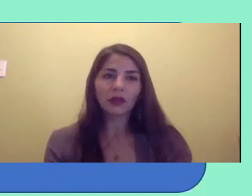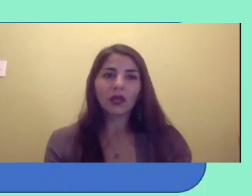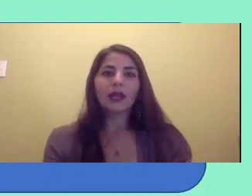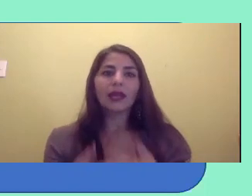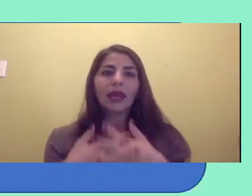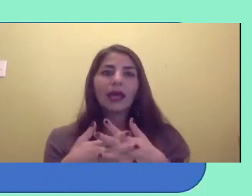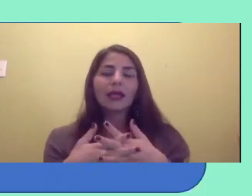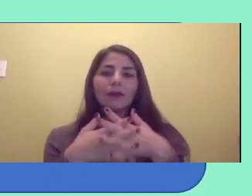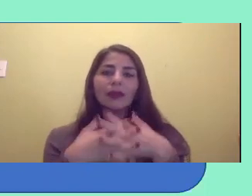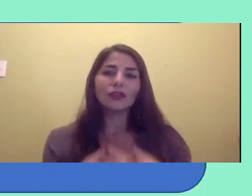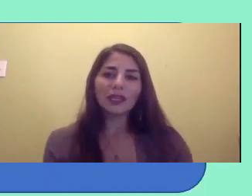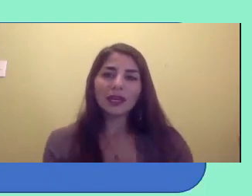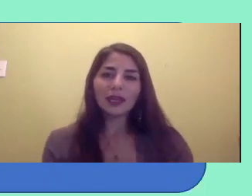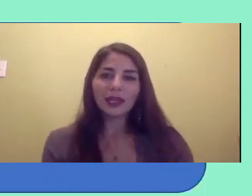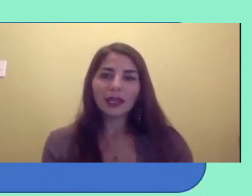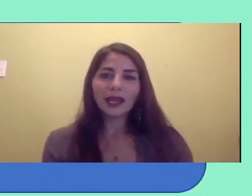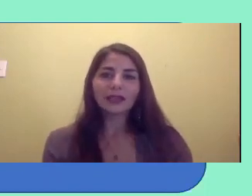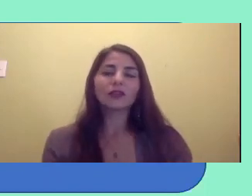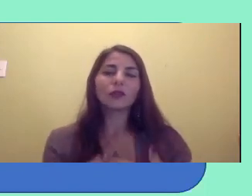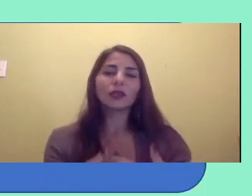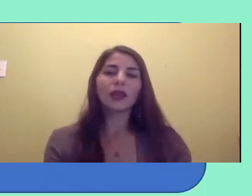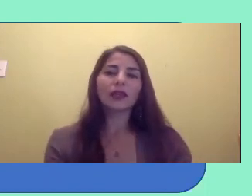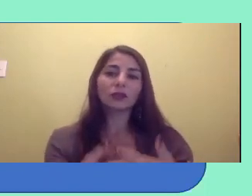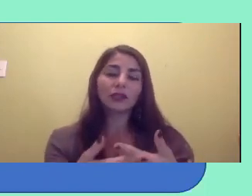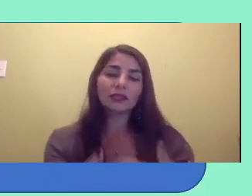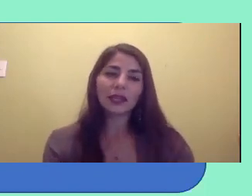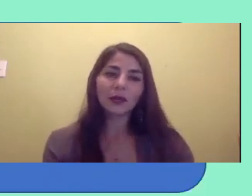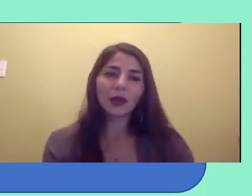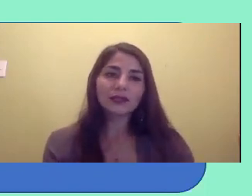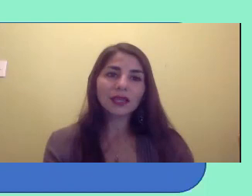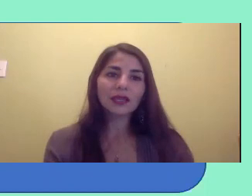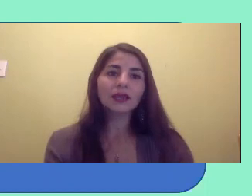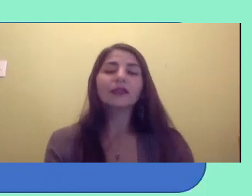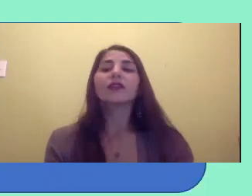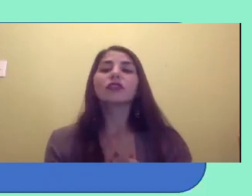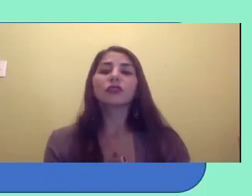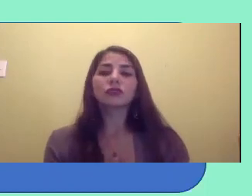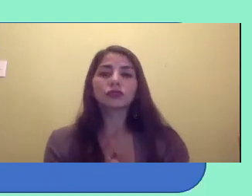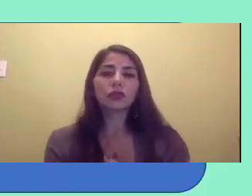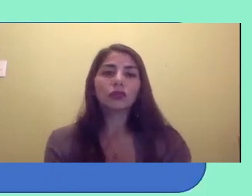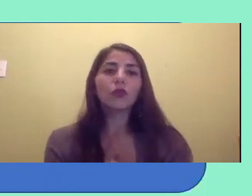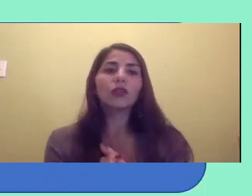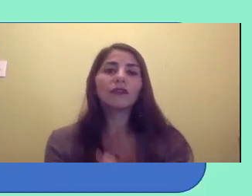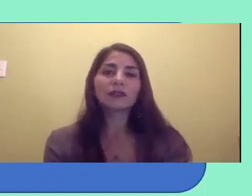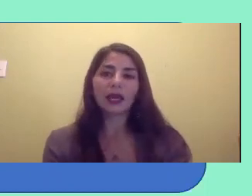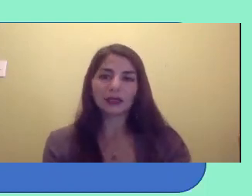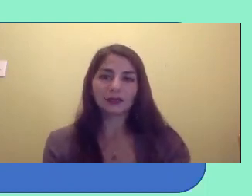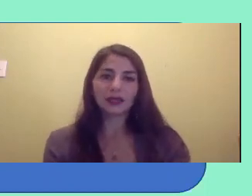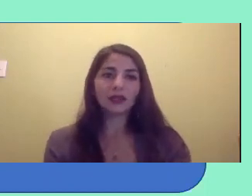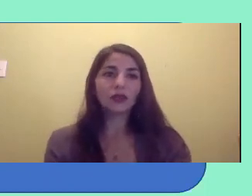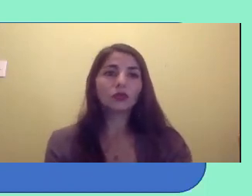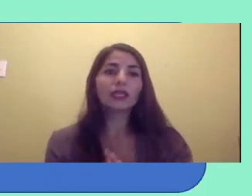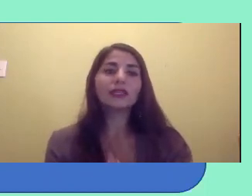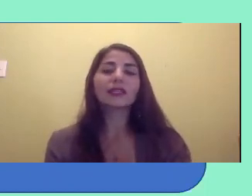me refiero? La mayoría de las comunidades que utilizan lengua de señas no son